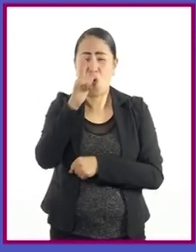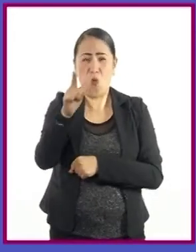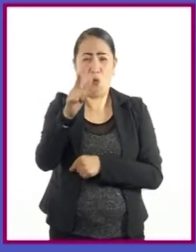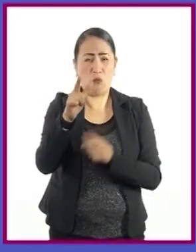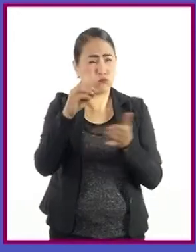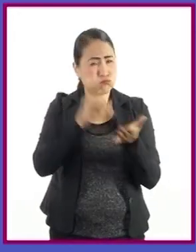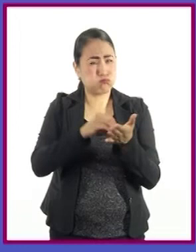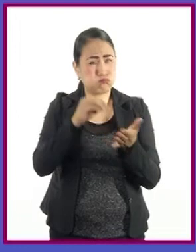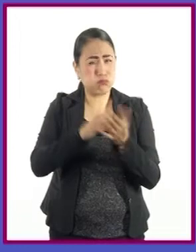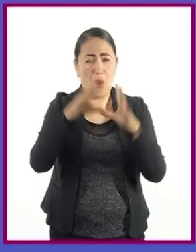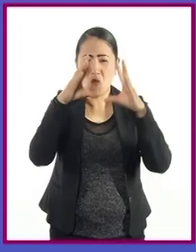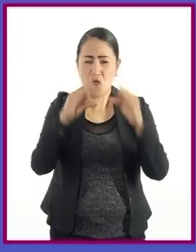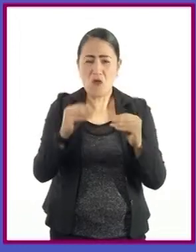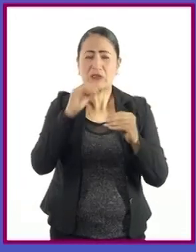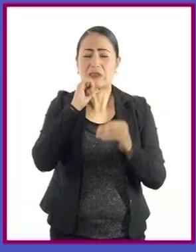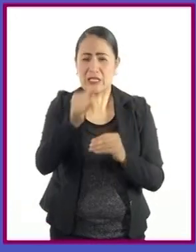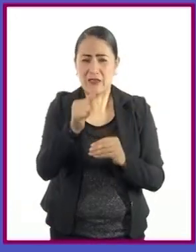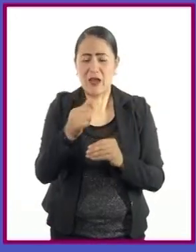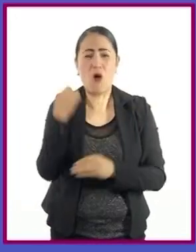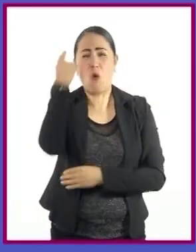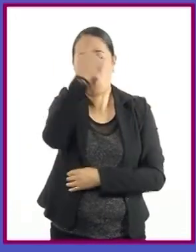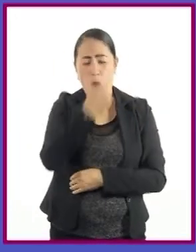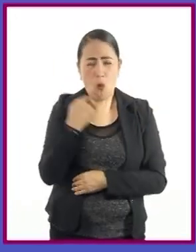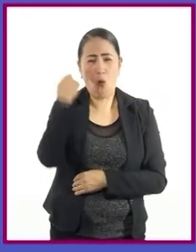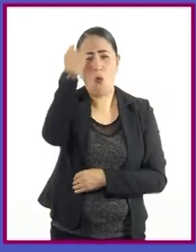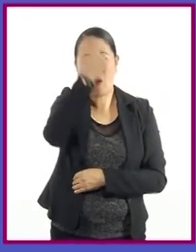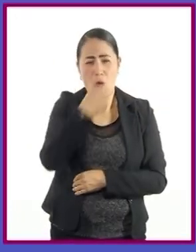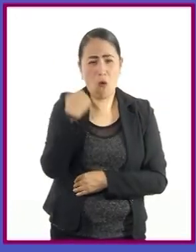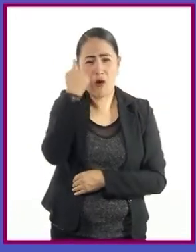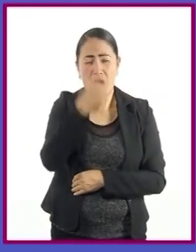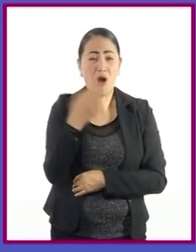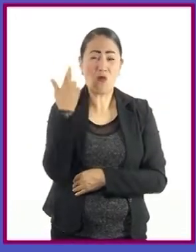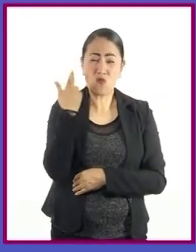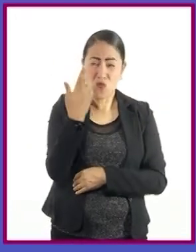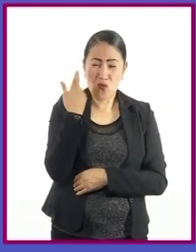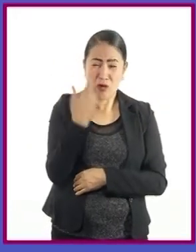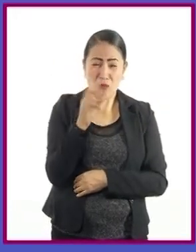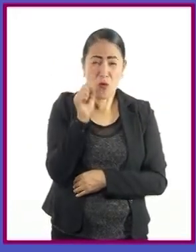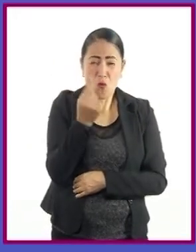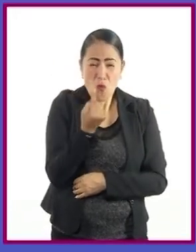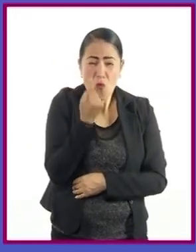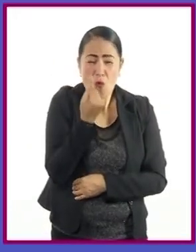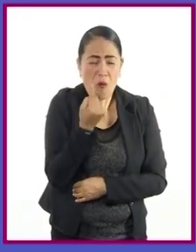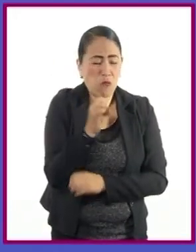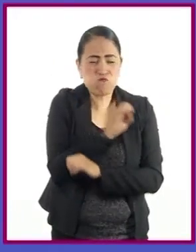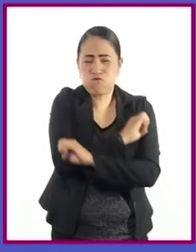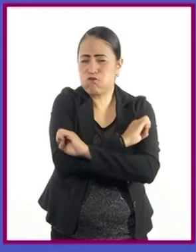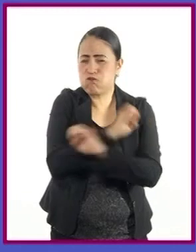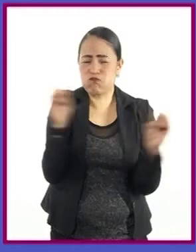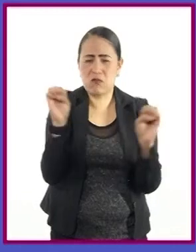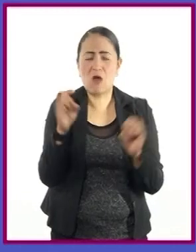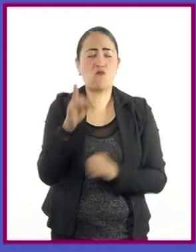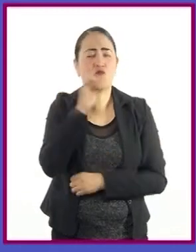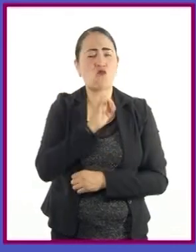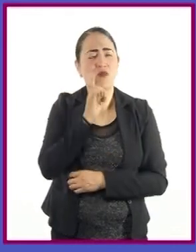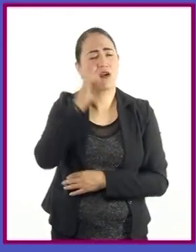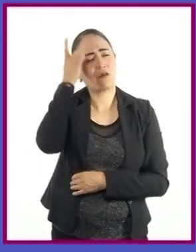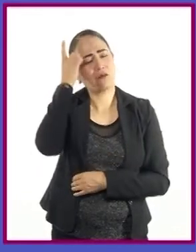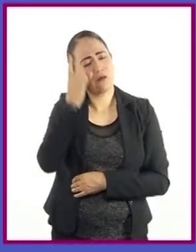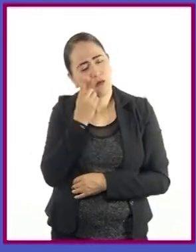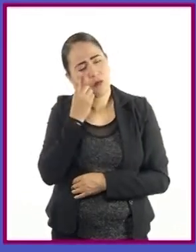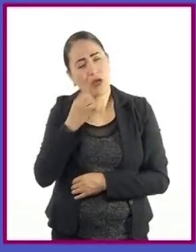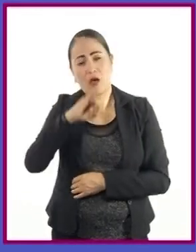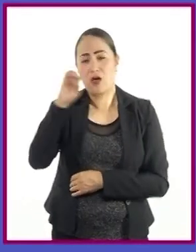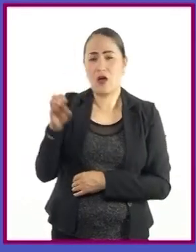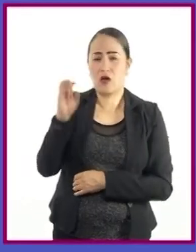silencio. Pasábanse horas sin oír el menor ruido. Alicia dormitaba. Jordán vivía casi